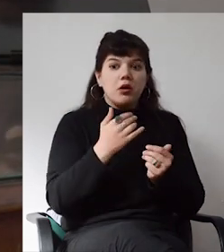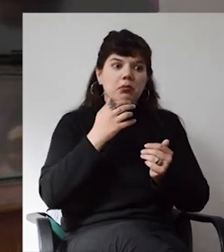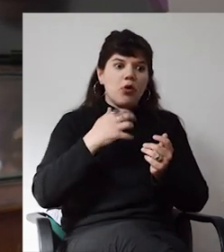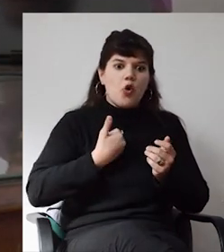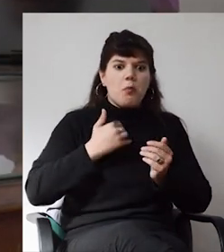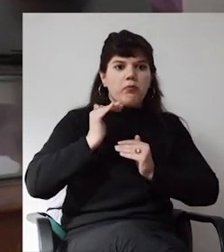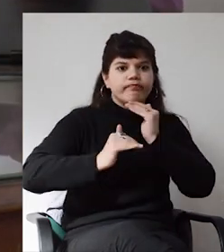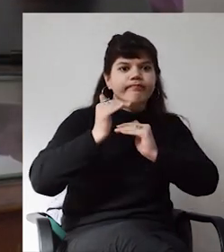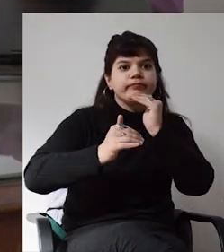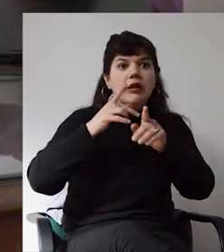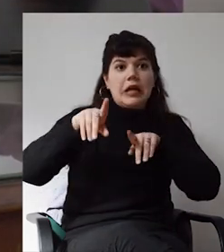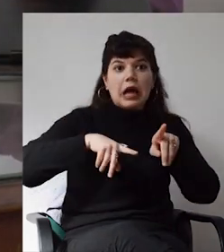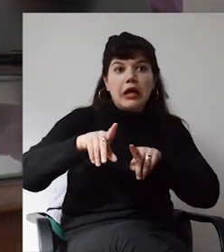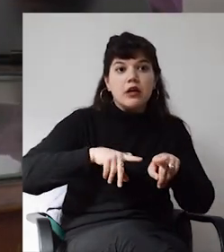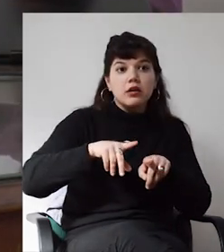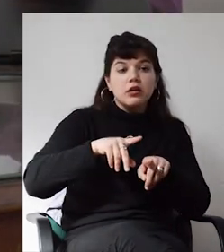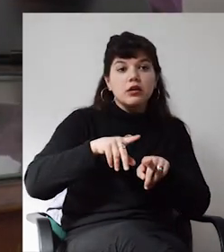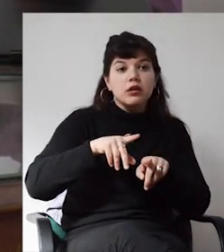forma de desarrollo de carrera.